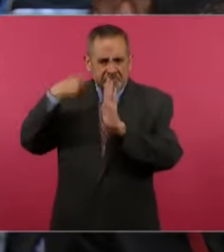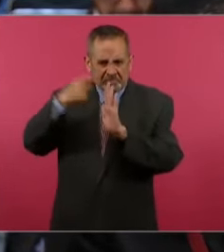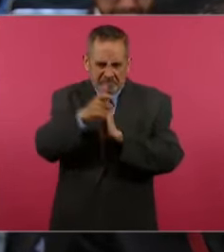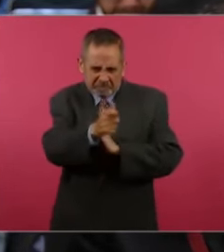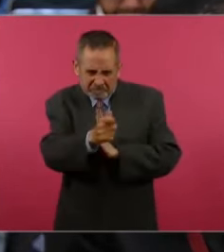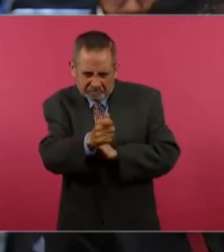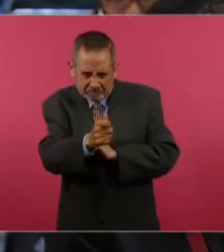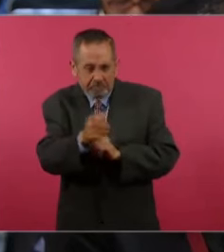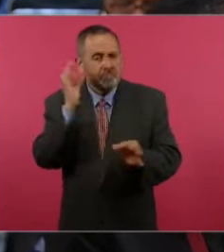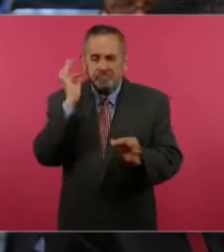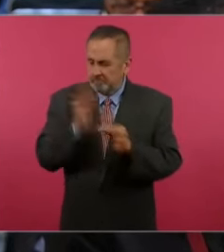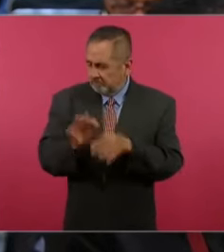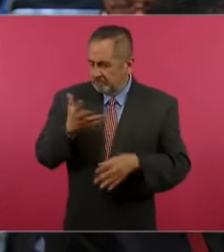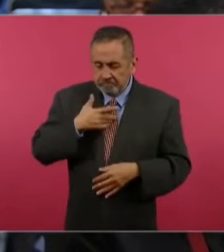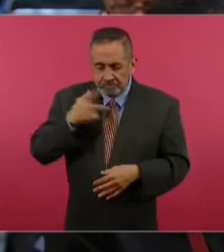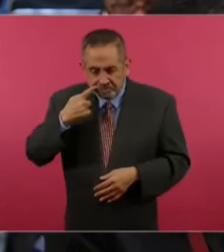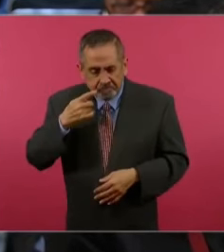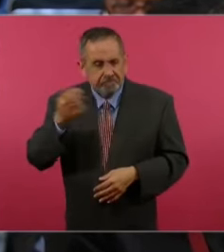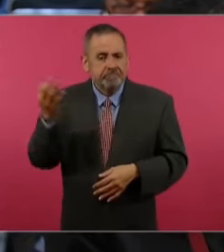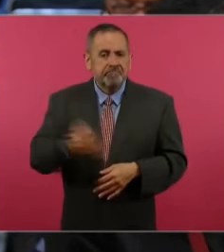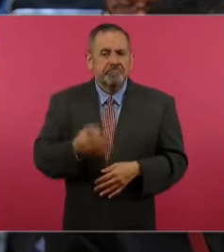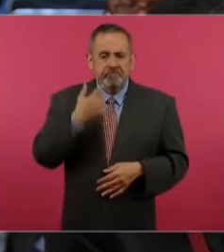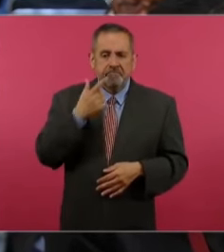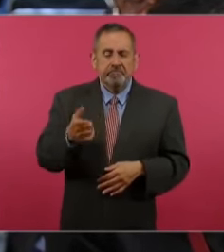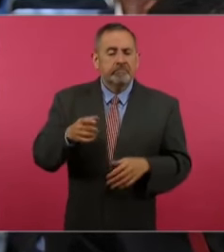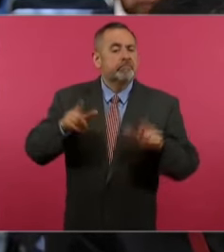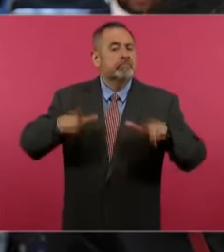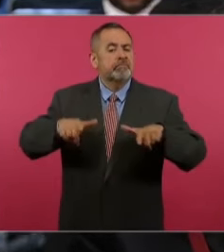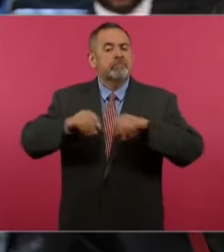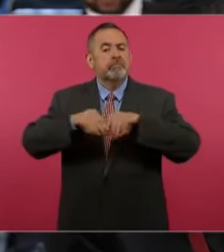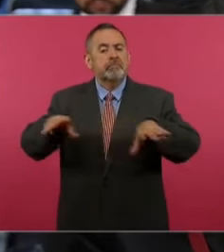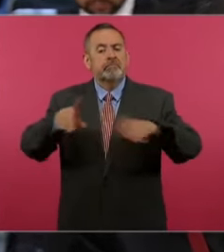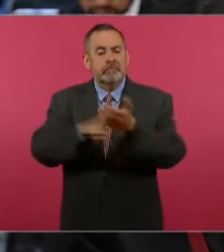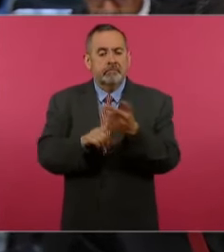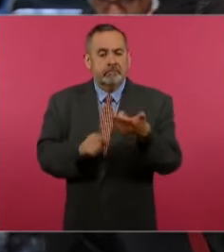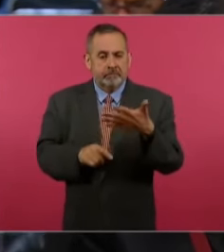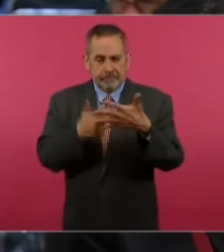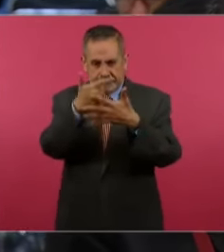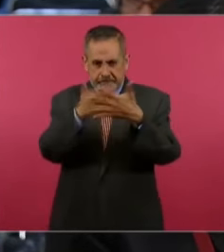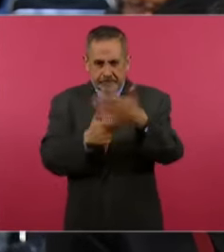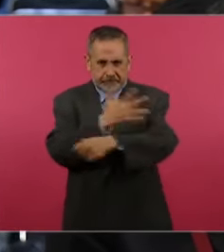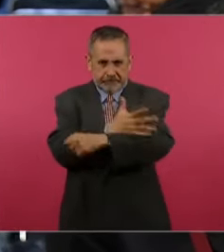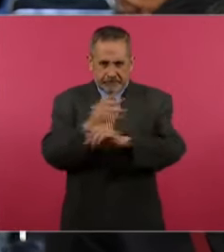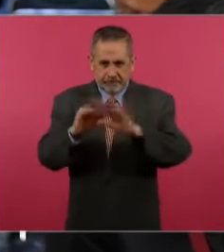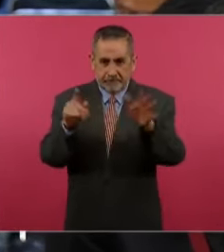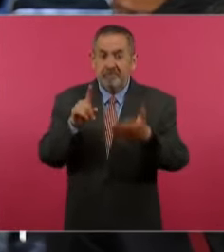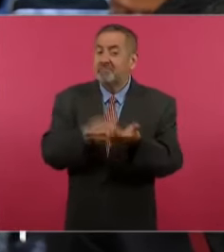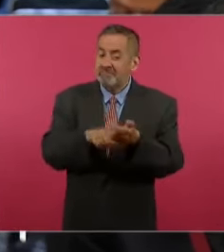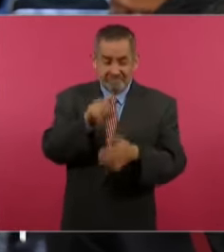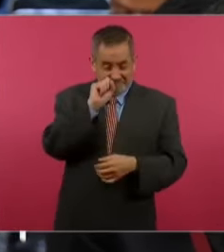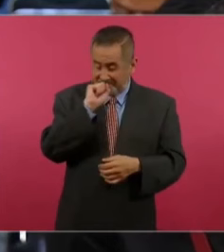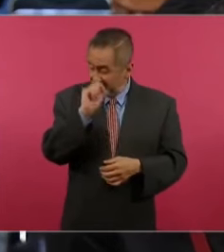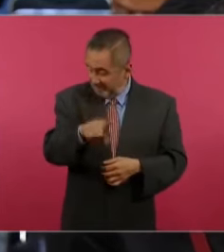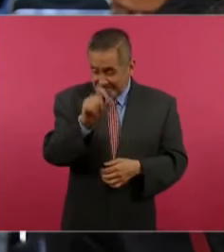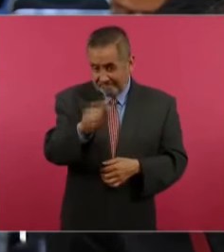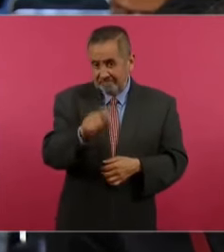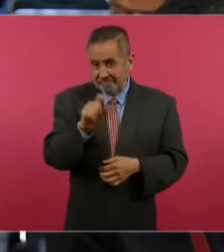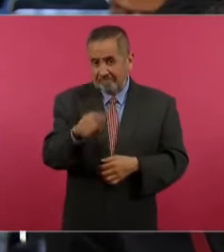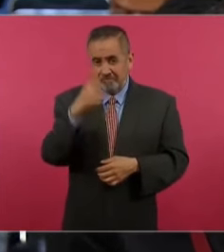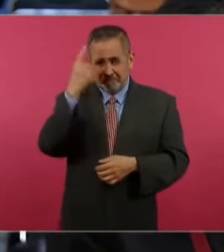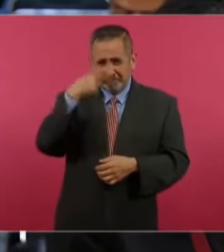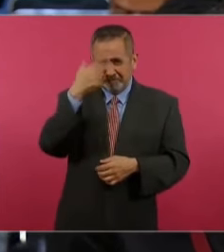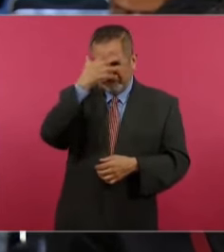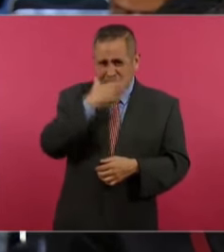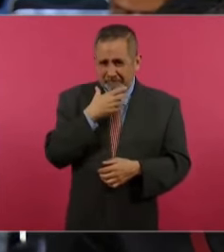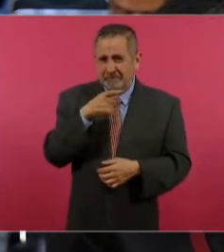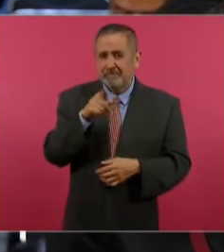lo verificamos también en el portal donde está, en el portal de transparencia, y si son ellos mismos, están sus caros y